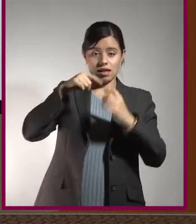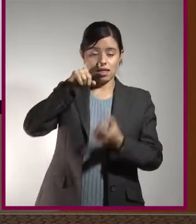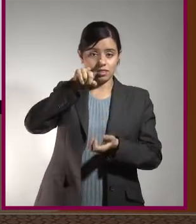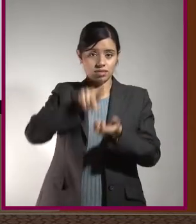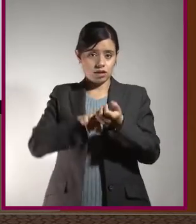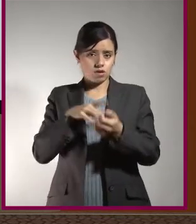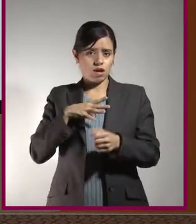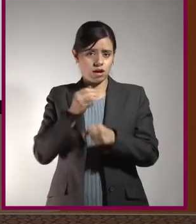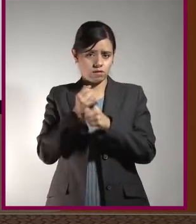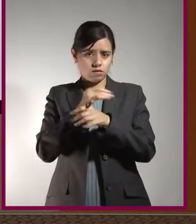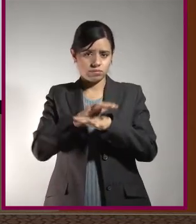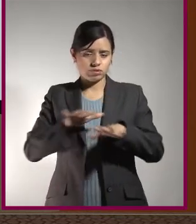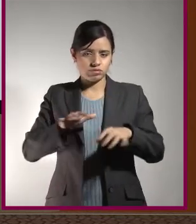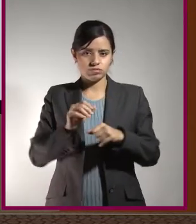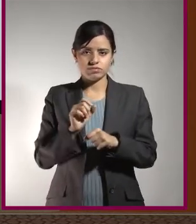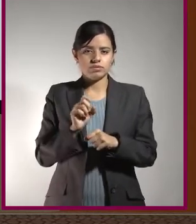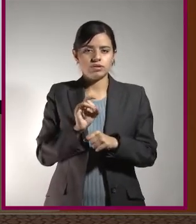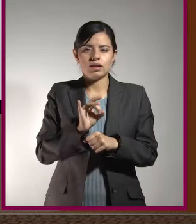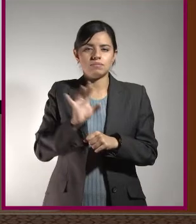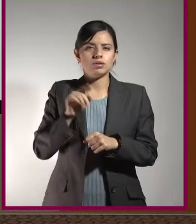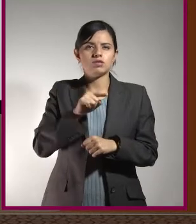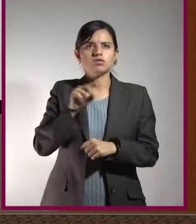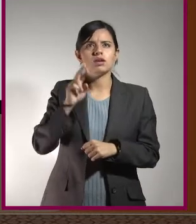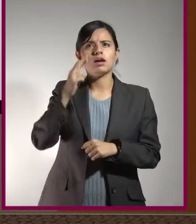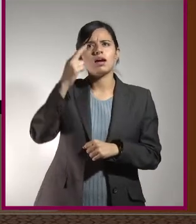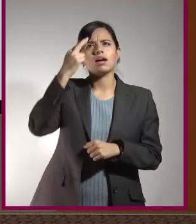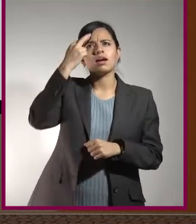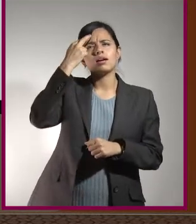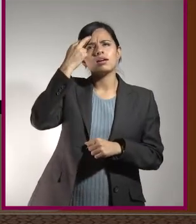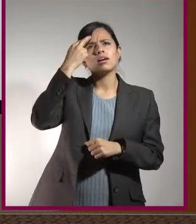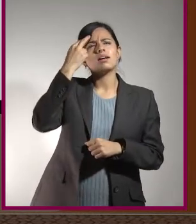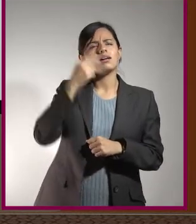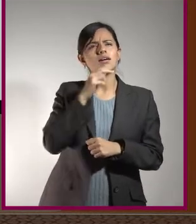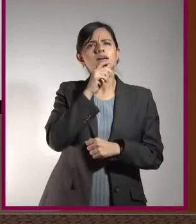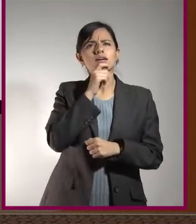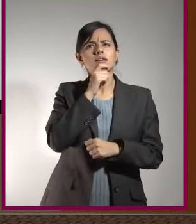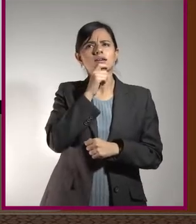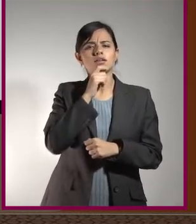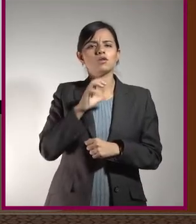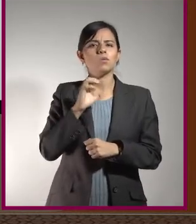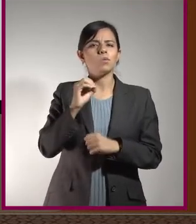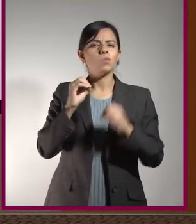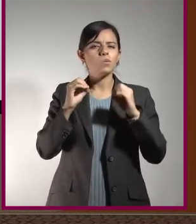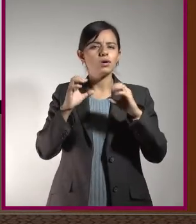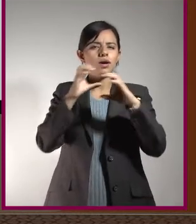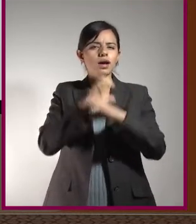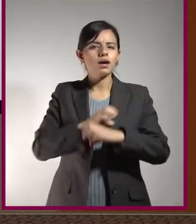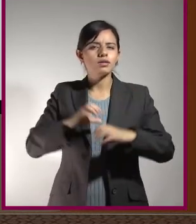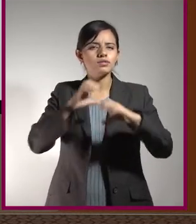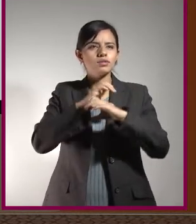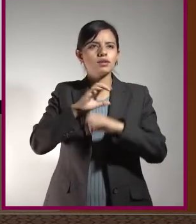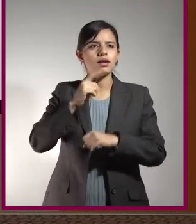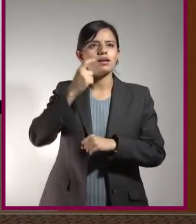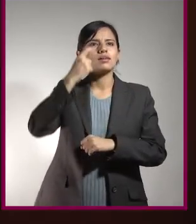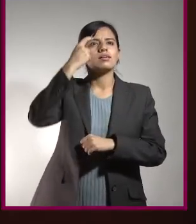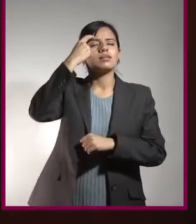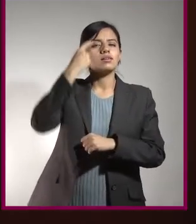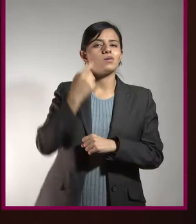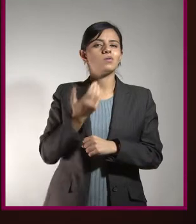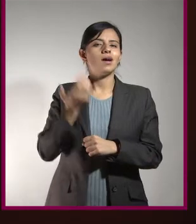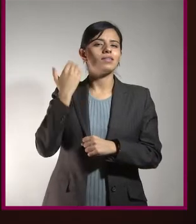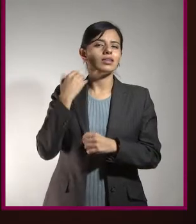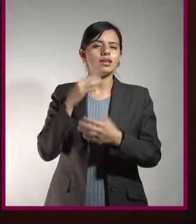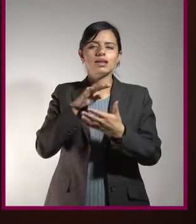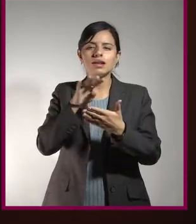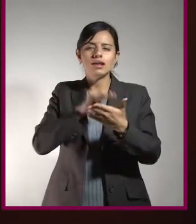que de pronto aparecen como algo importante, ¿no? Un recuerdo inesperado, alguna canción, algo